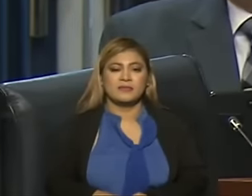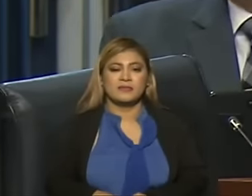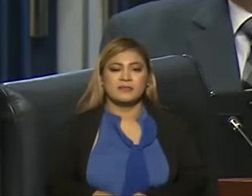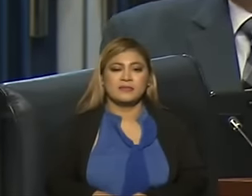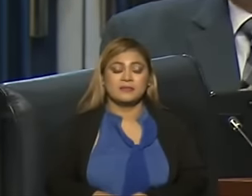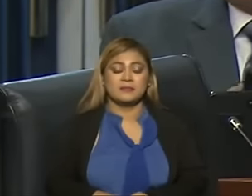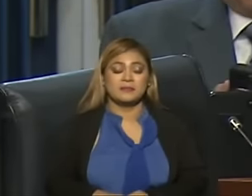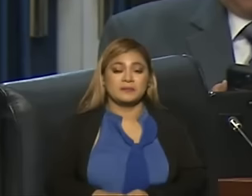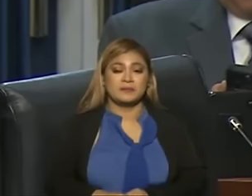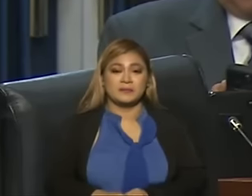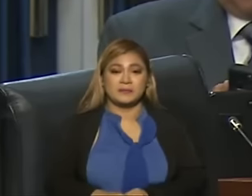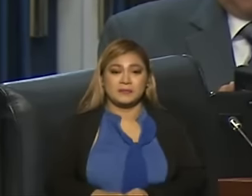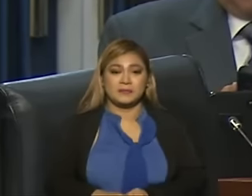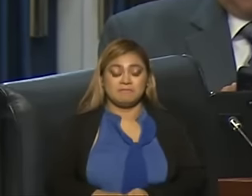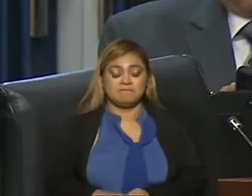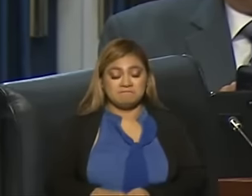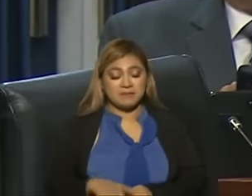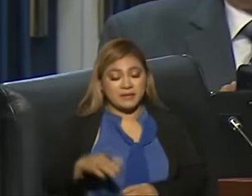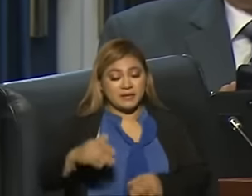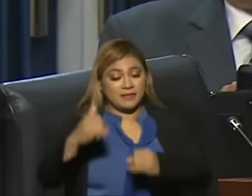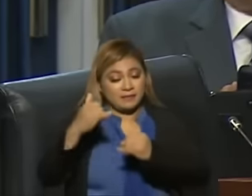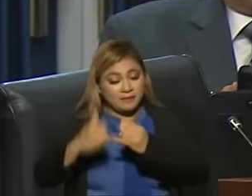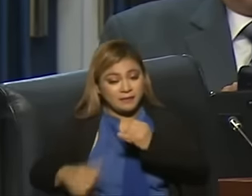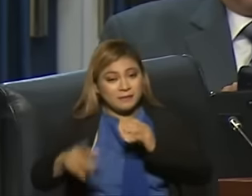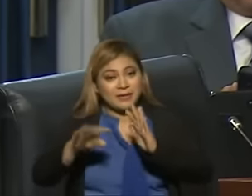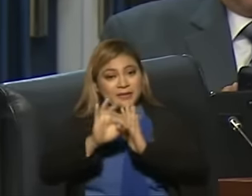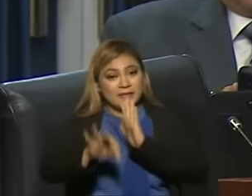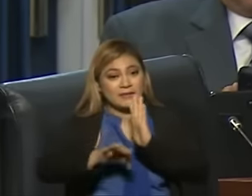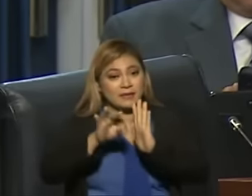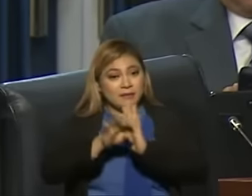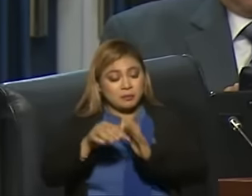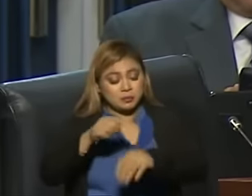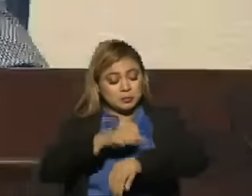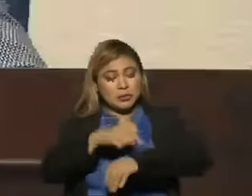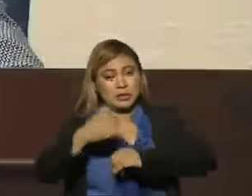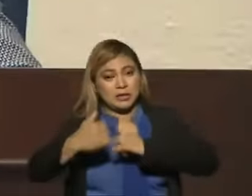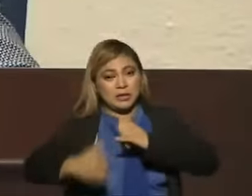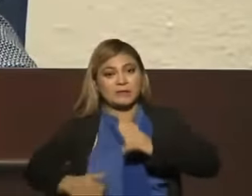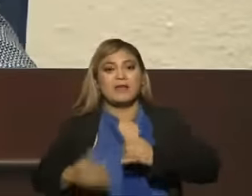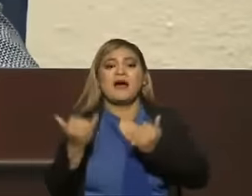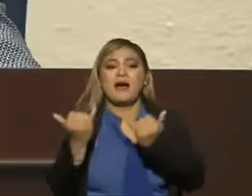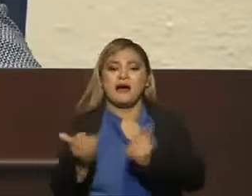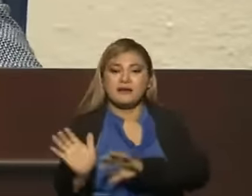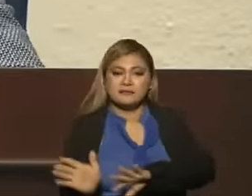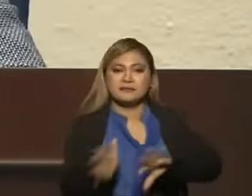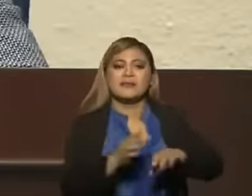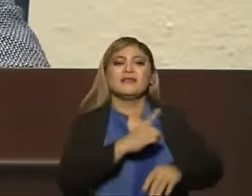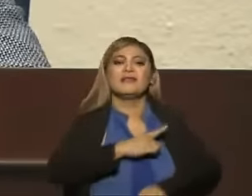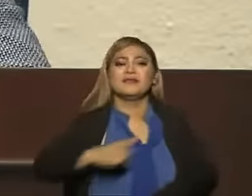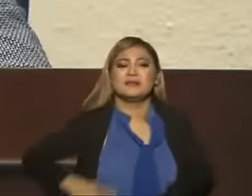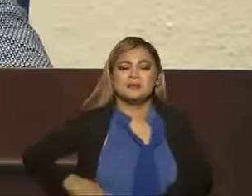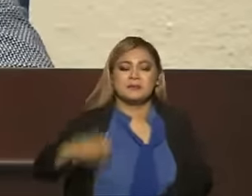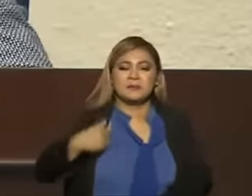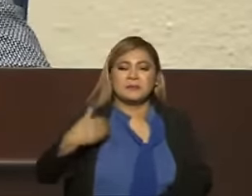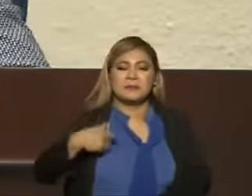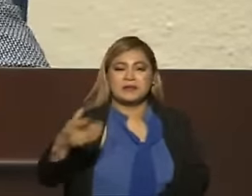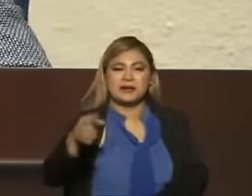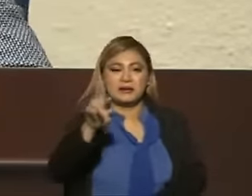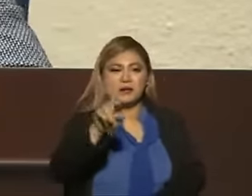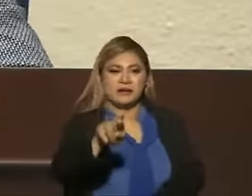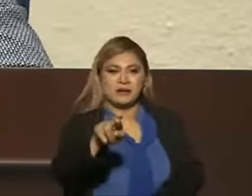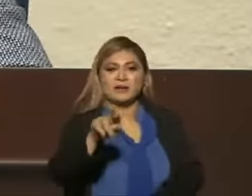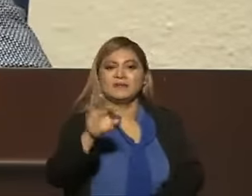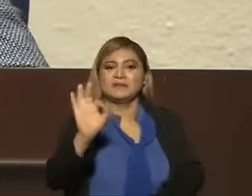Son 10 minutos, colegas, se le agotó su tiempo. Tiene la palabra el honorable diputado Raúl Antonio Fernández.